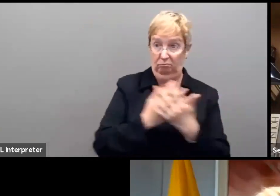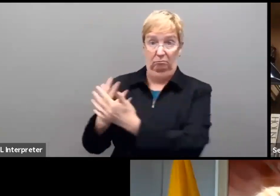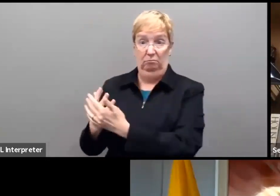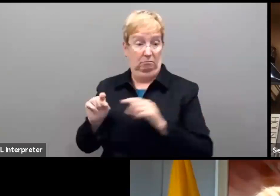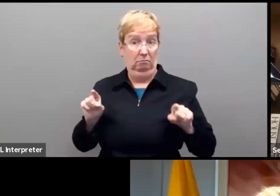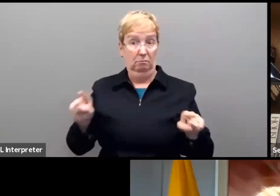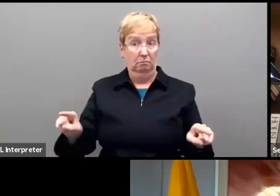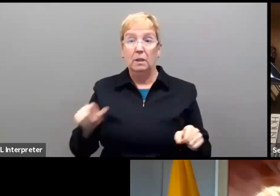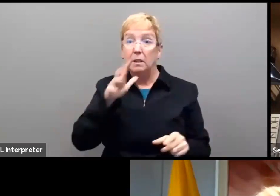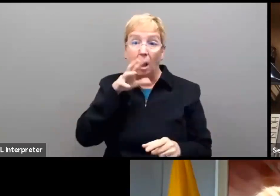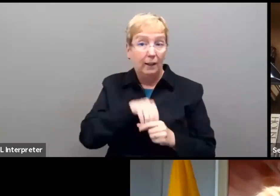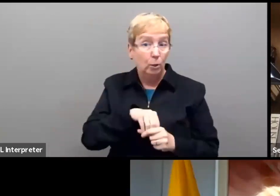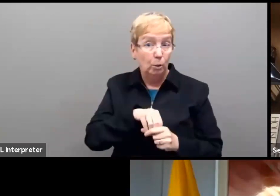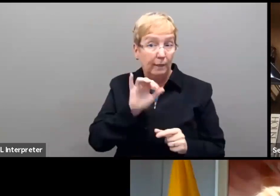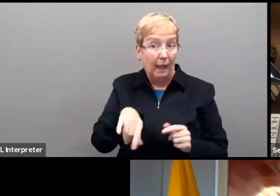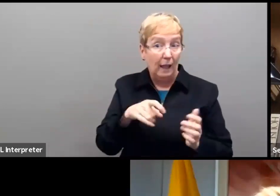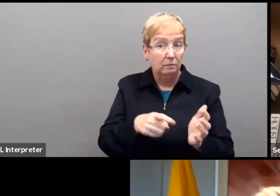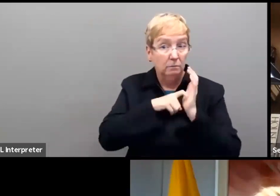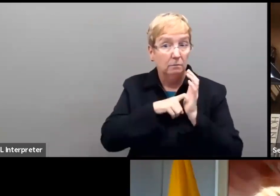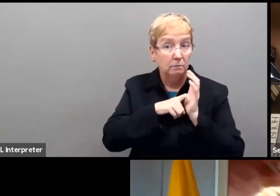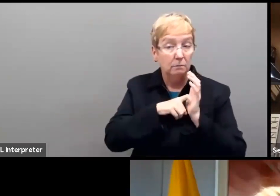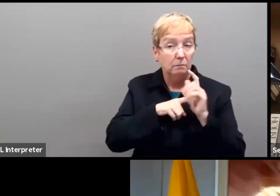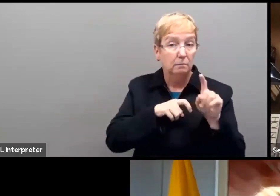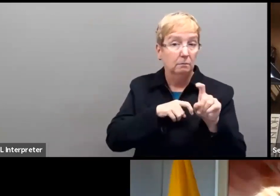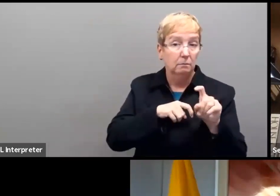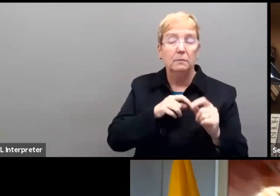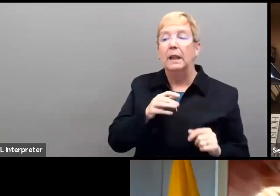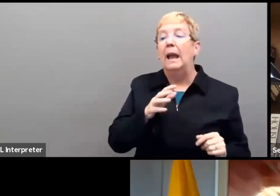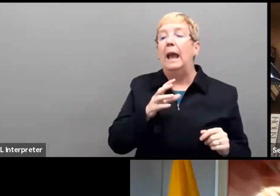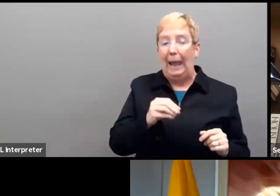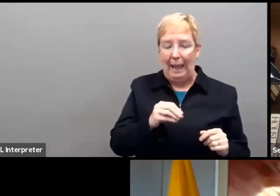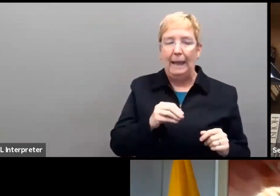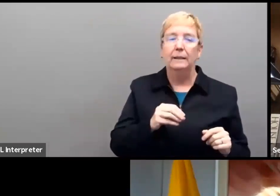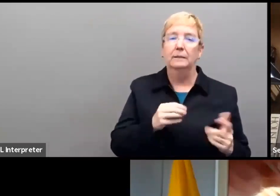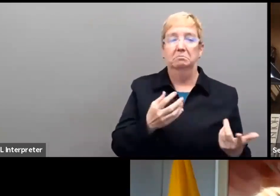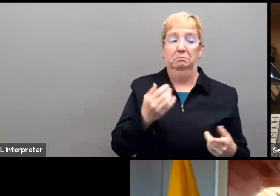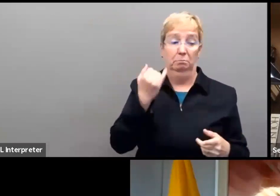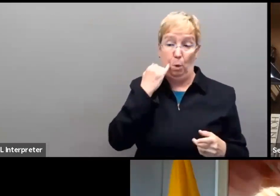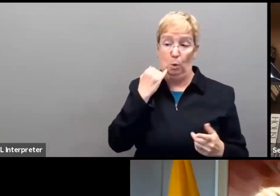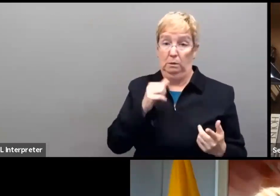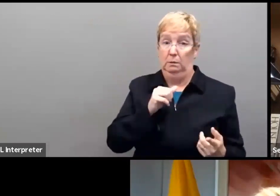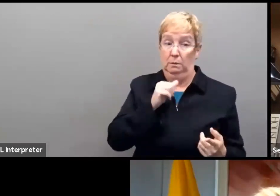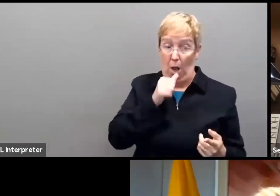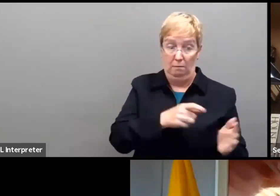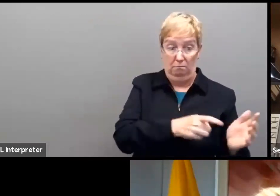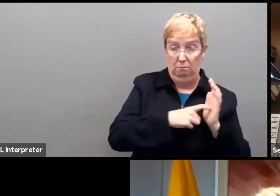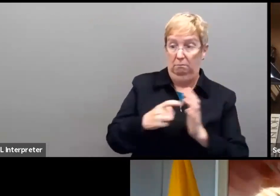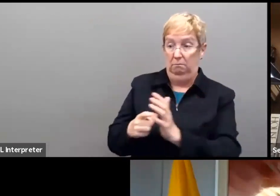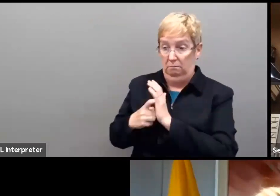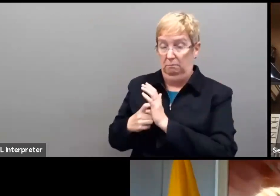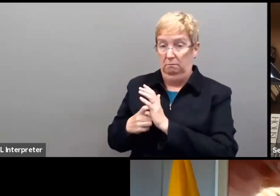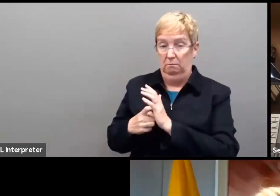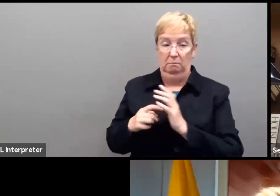corrige y eso lo espero de mi gabinete, porque quiero que los nuevos mexicanos tengan confianza y fe en los datos